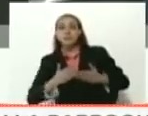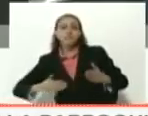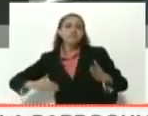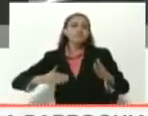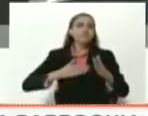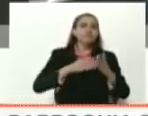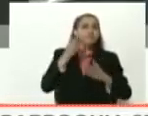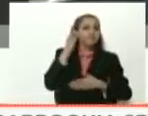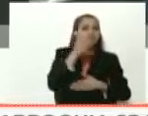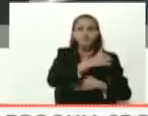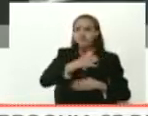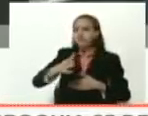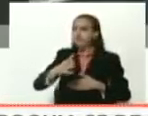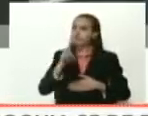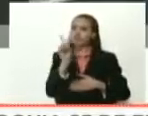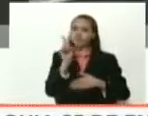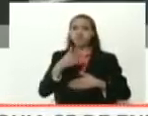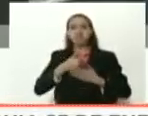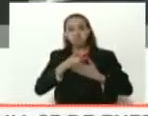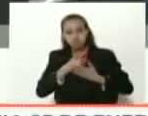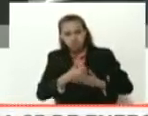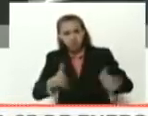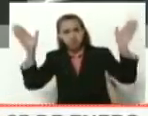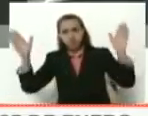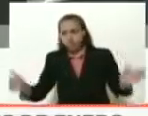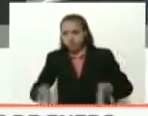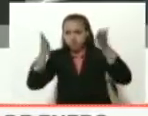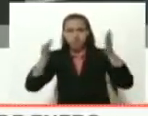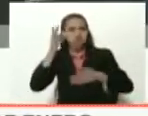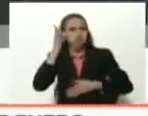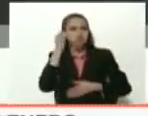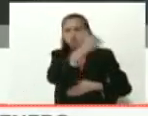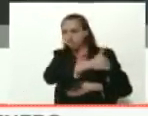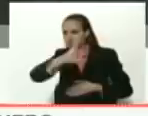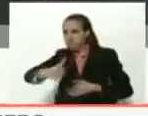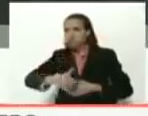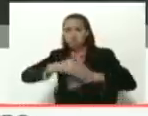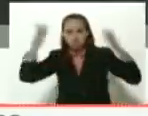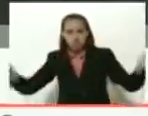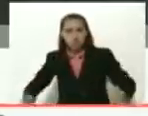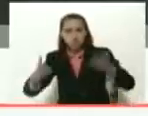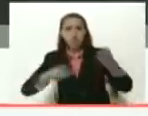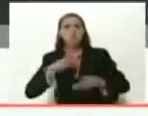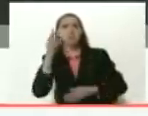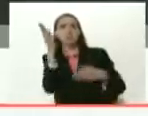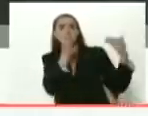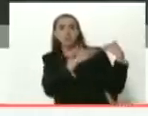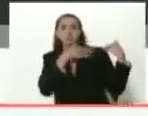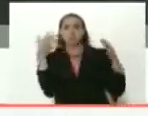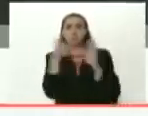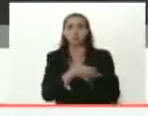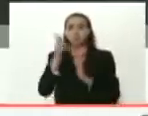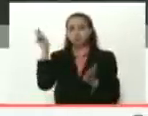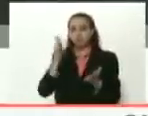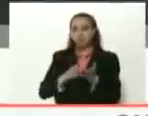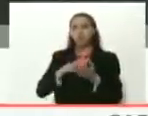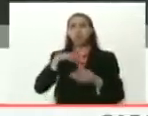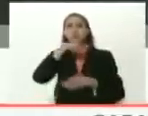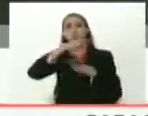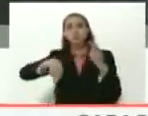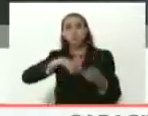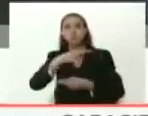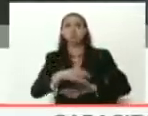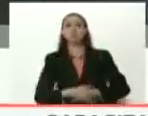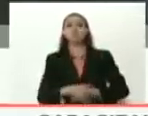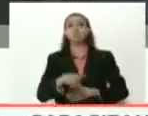obstaculizando, debe abrir el camino para que las mujeres cada día asuman más responsabilidad en la revolución bolivariana. Donde está